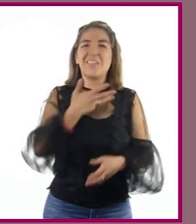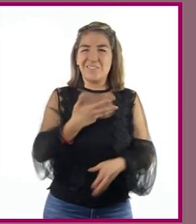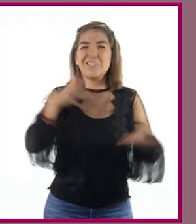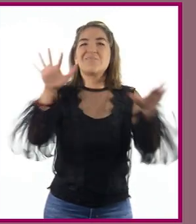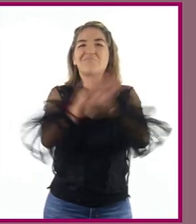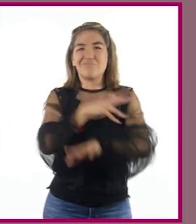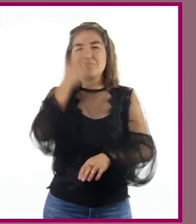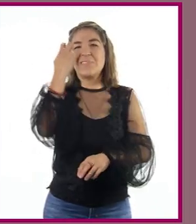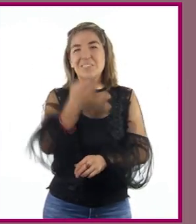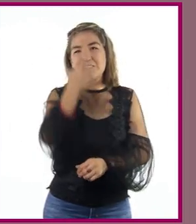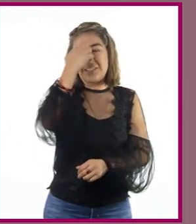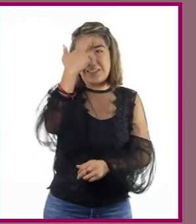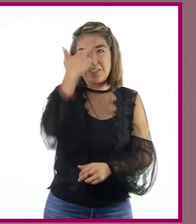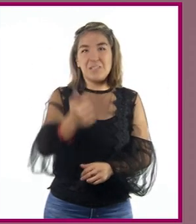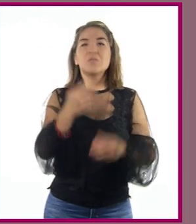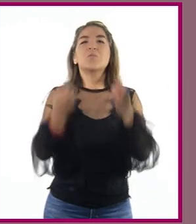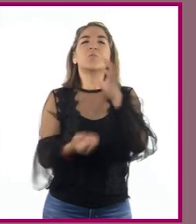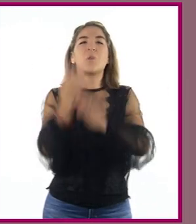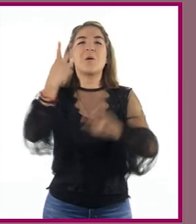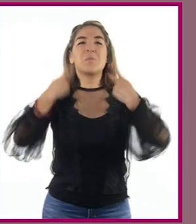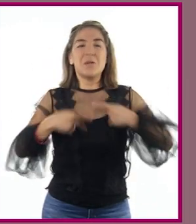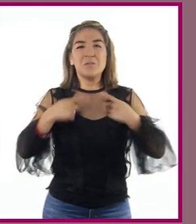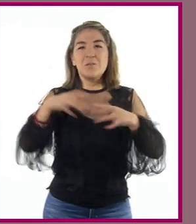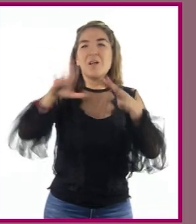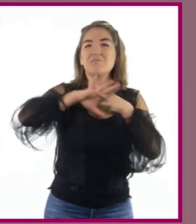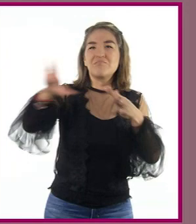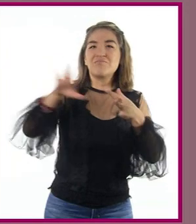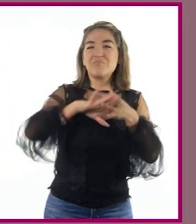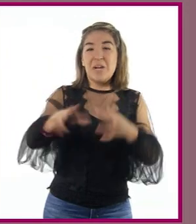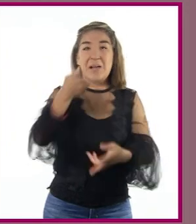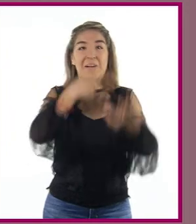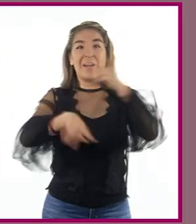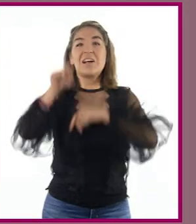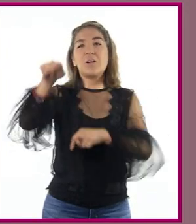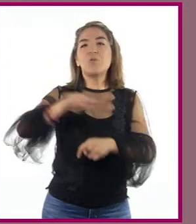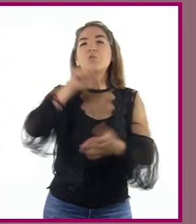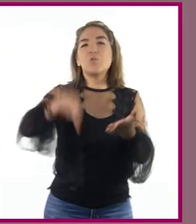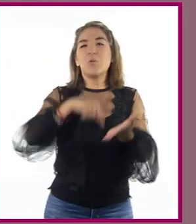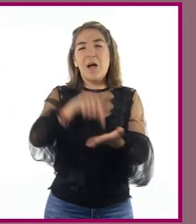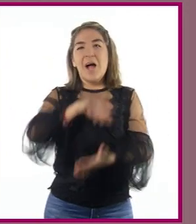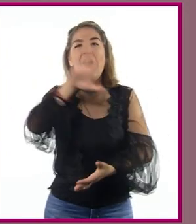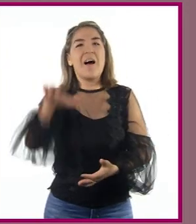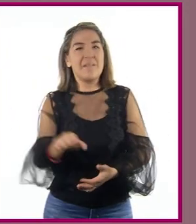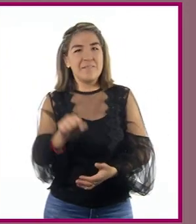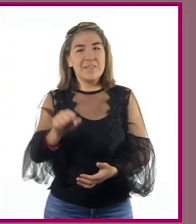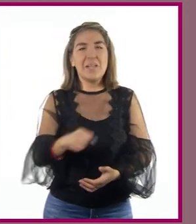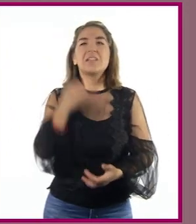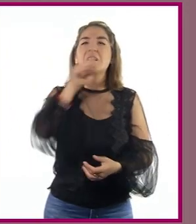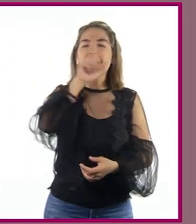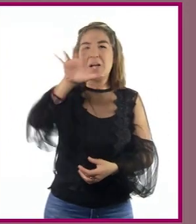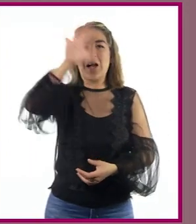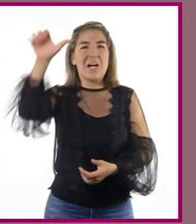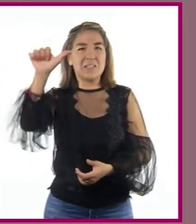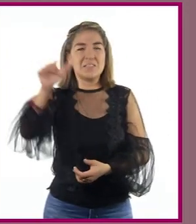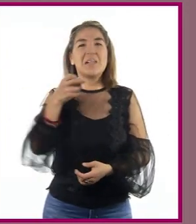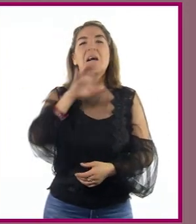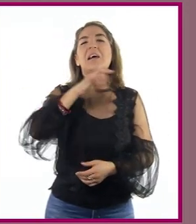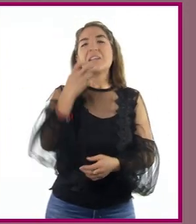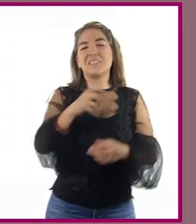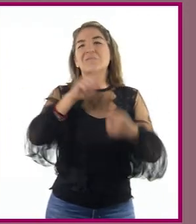a causa de la llegada de refugiados y migrantes provenientes de África y Asia, en números sin